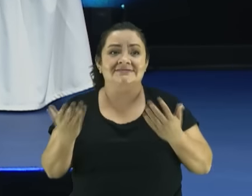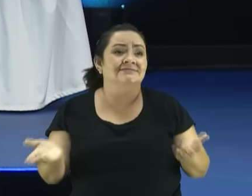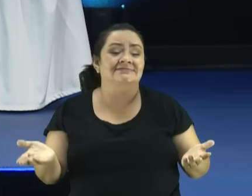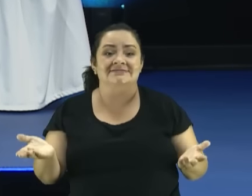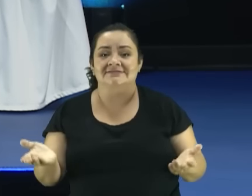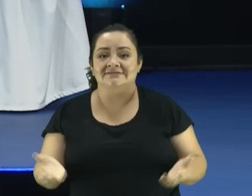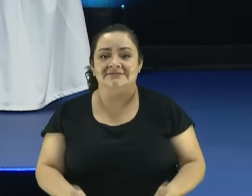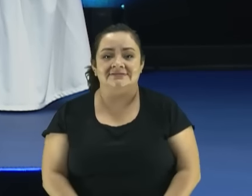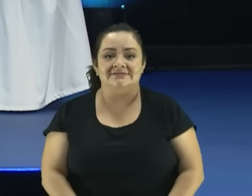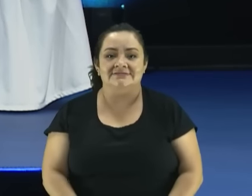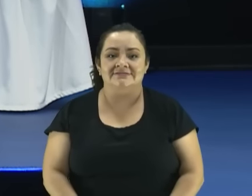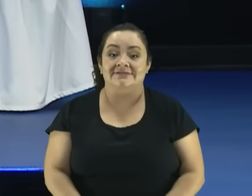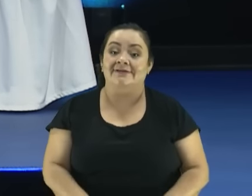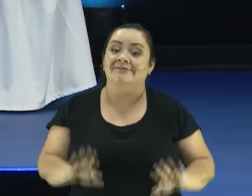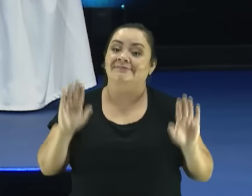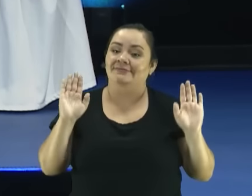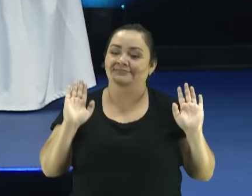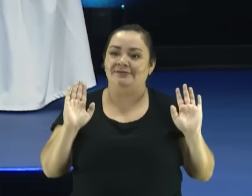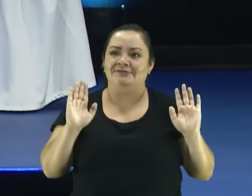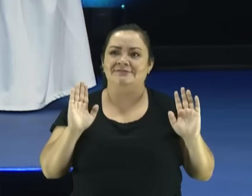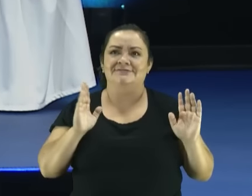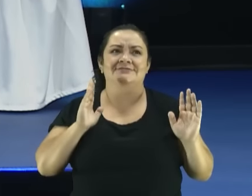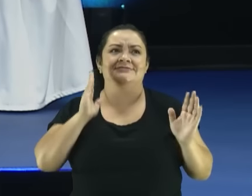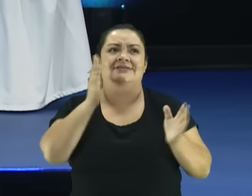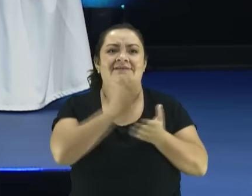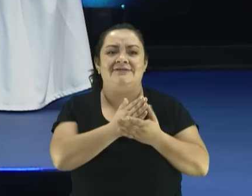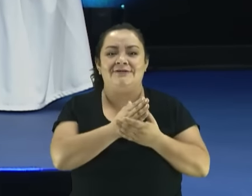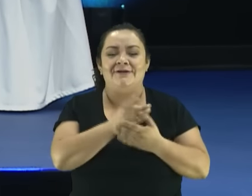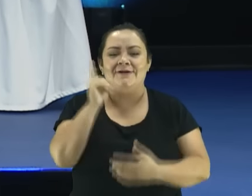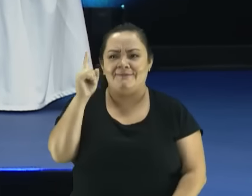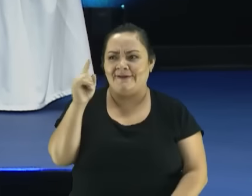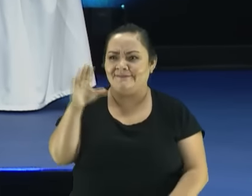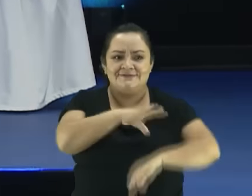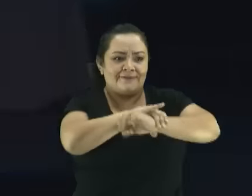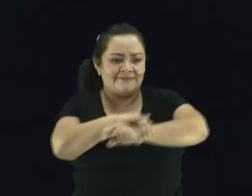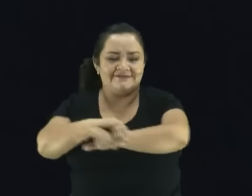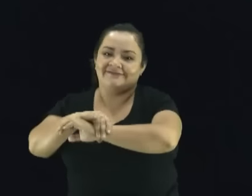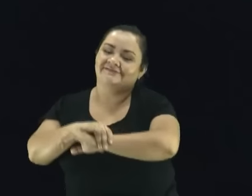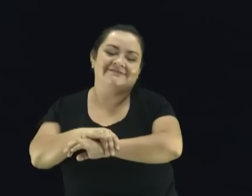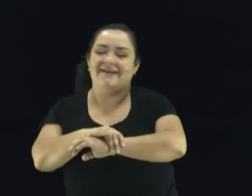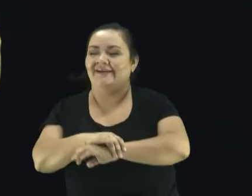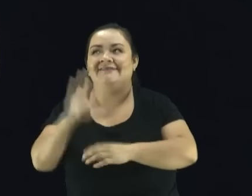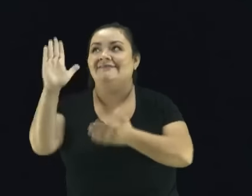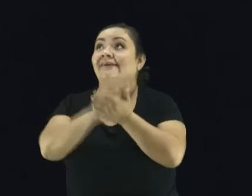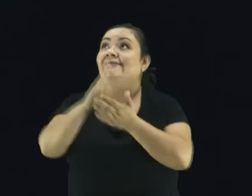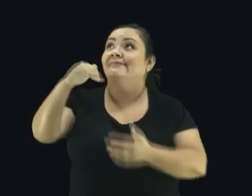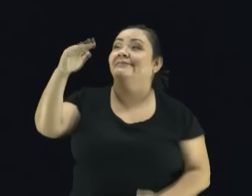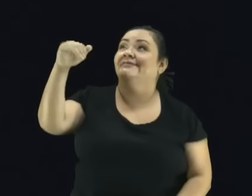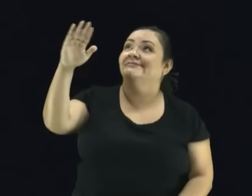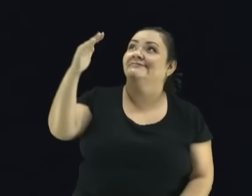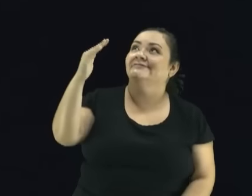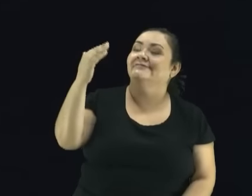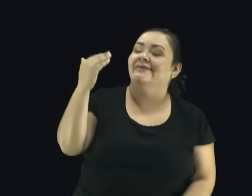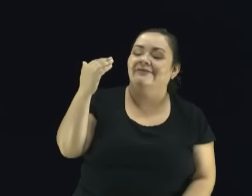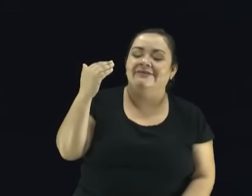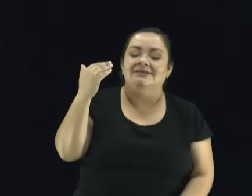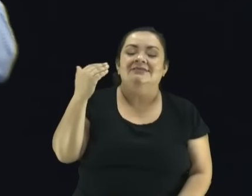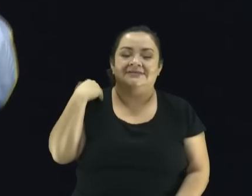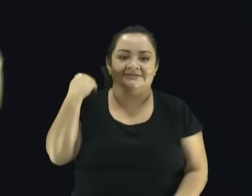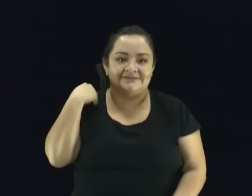accidentes pero llegaron acá y saben por qué llegaron no porque sus maestros los trajeron los trajo Dios a través de su Espíritu Santo a través de la palabra a través de la